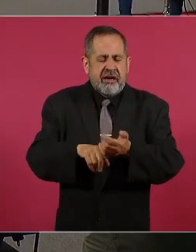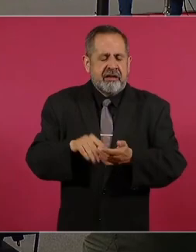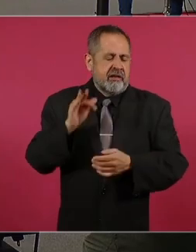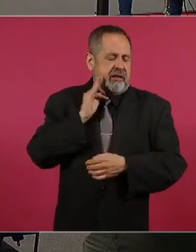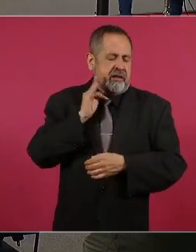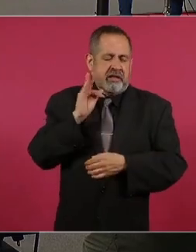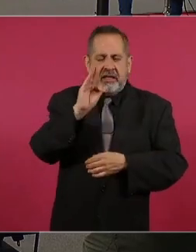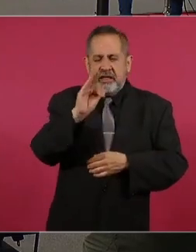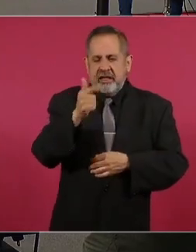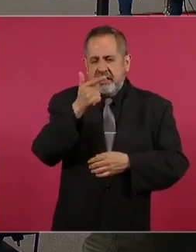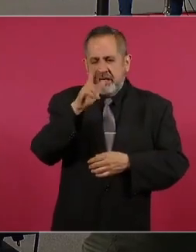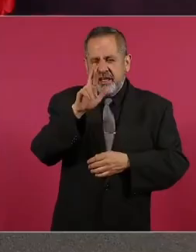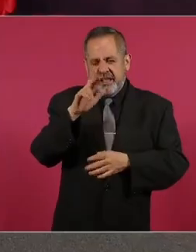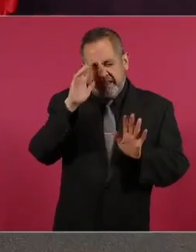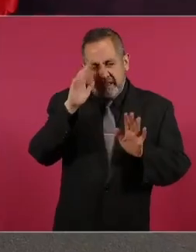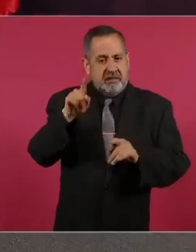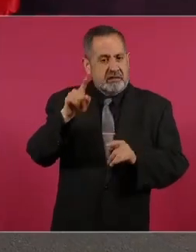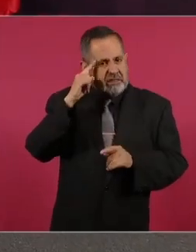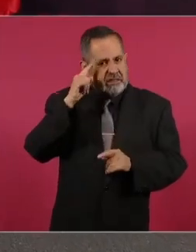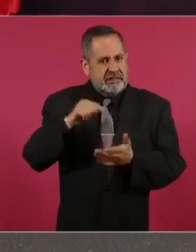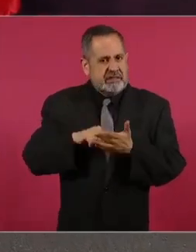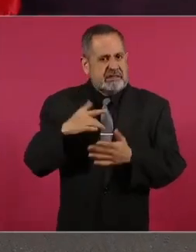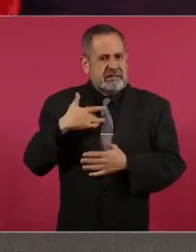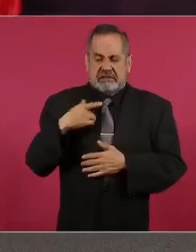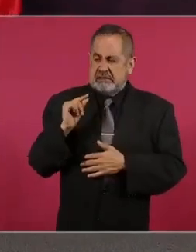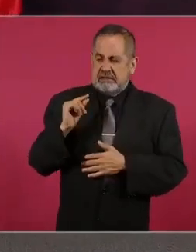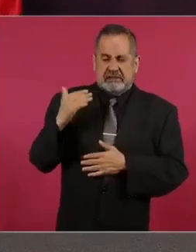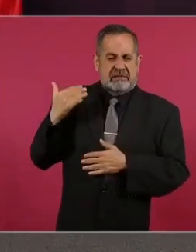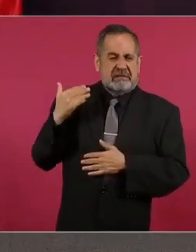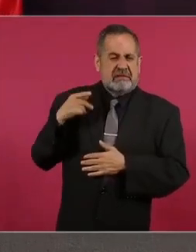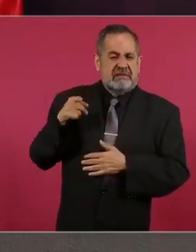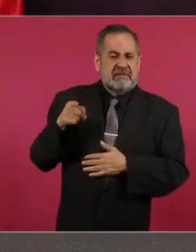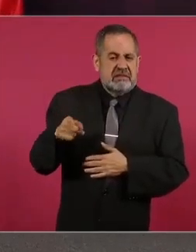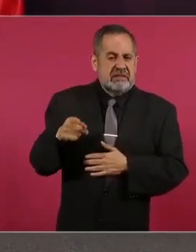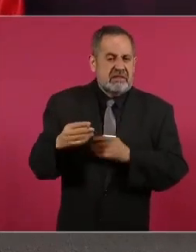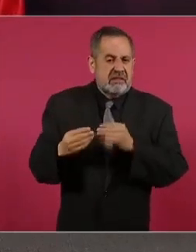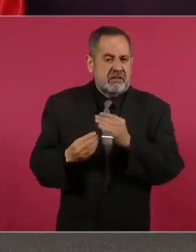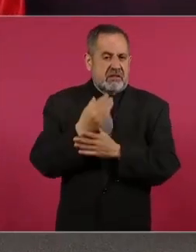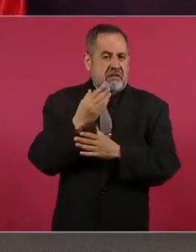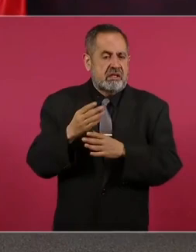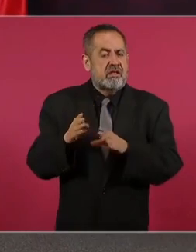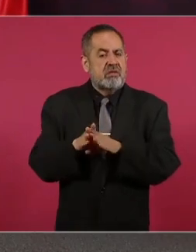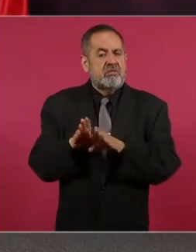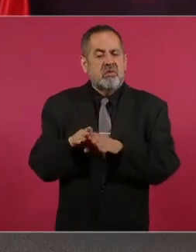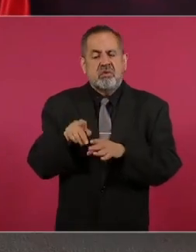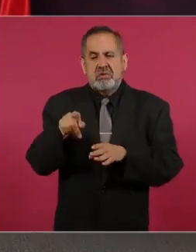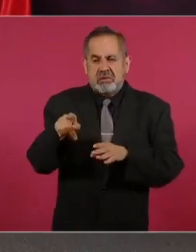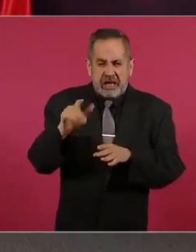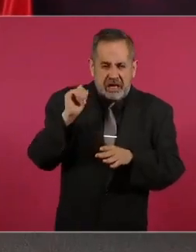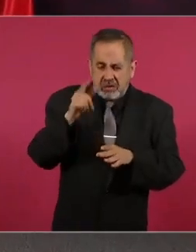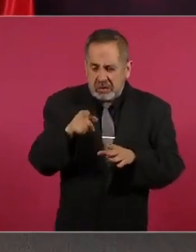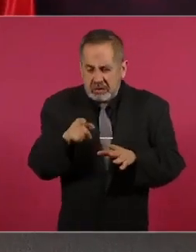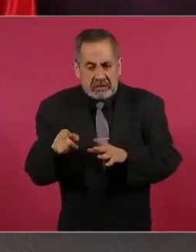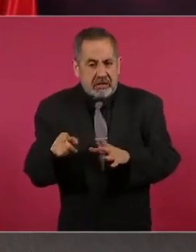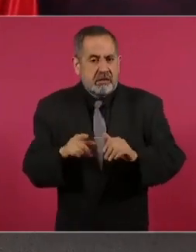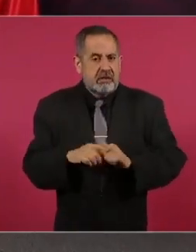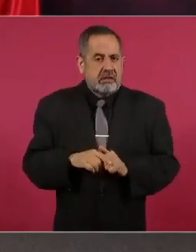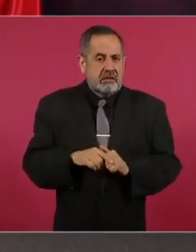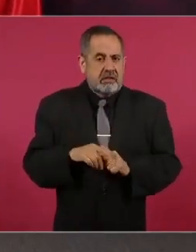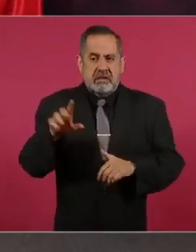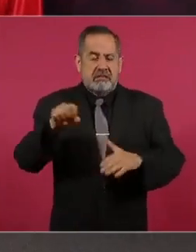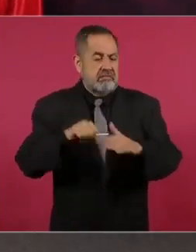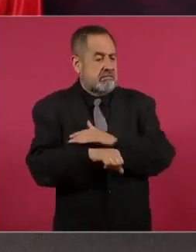República. Me parece que hace poco hubo alguna actuación nueva, distinta, porque había una persona que estaba en